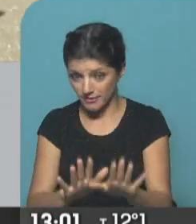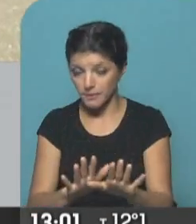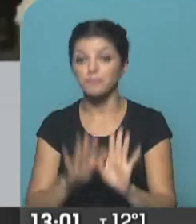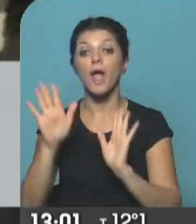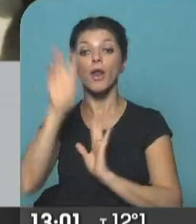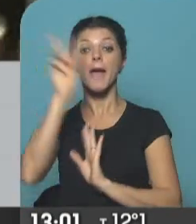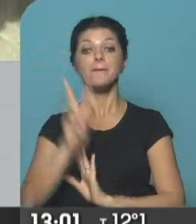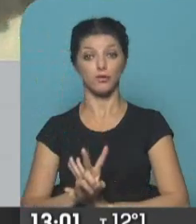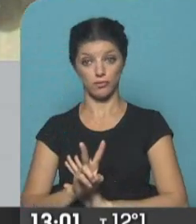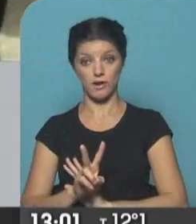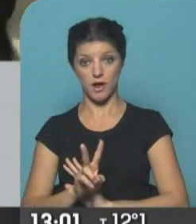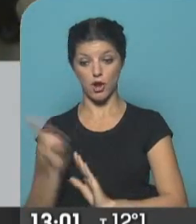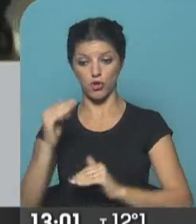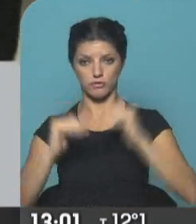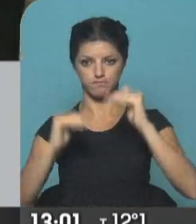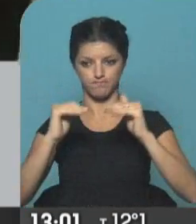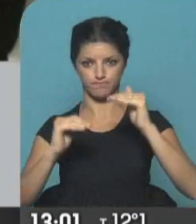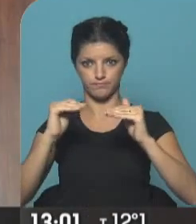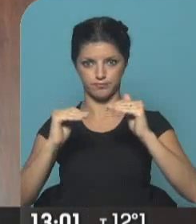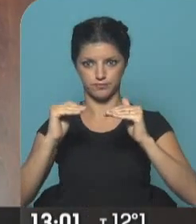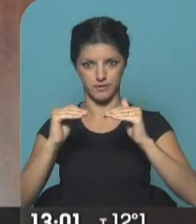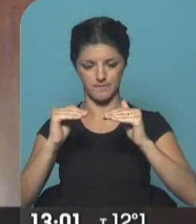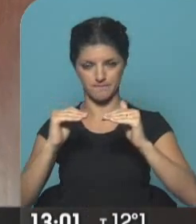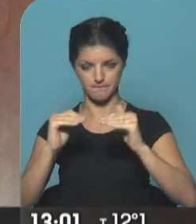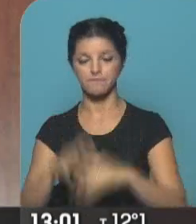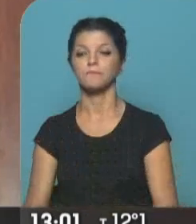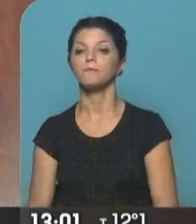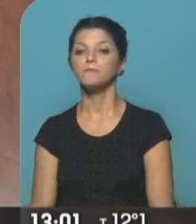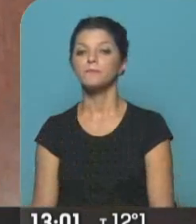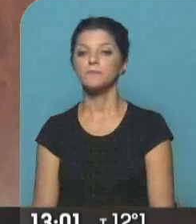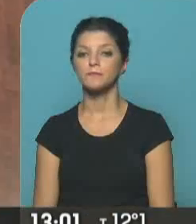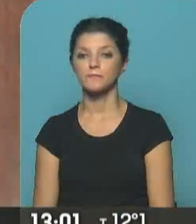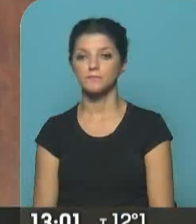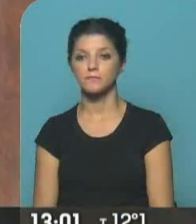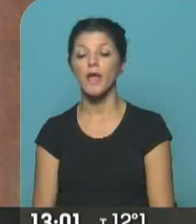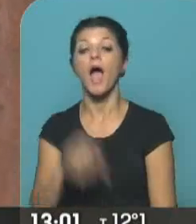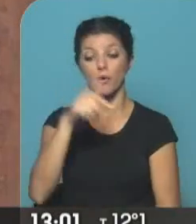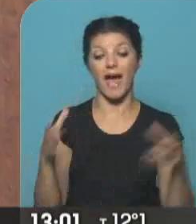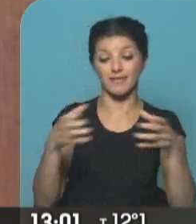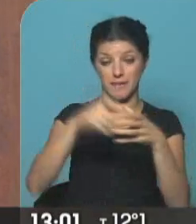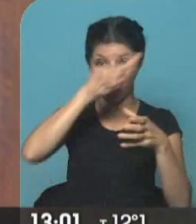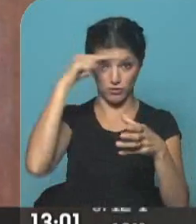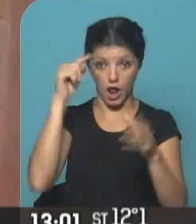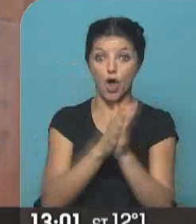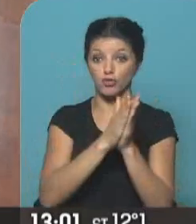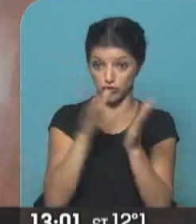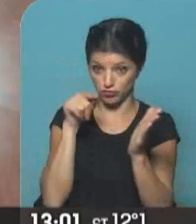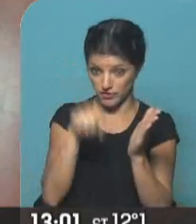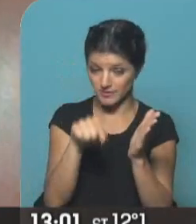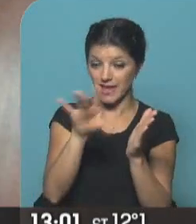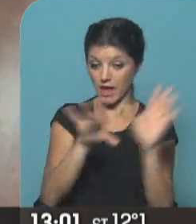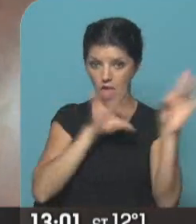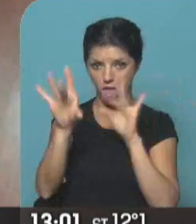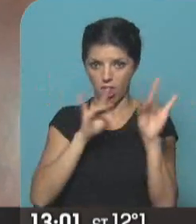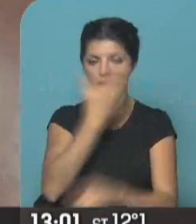generado un empate en el cual los poderes estaban prácticamente paralizados. La Asamblea Constituyente que convocó Maduro en una forma desde mi punto de